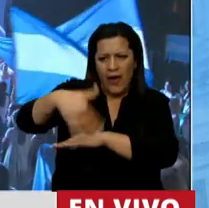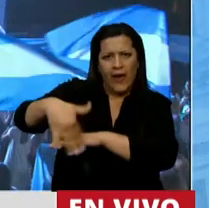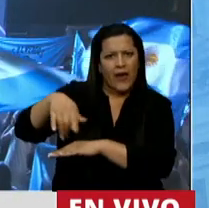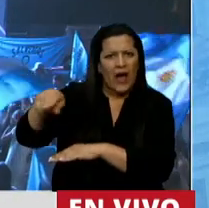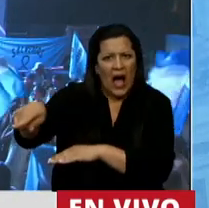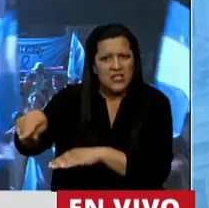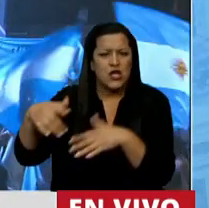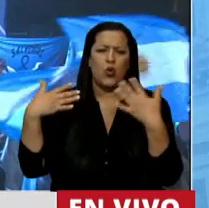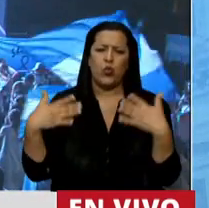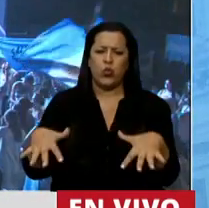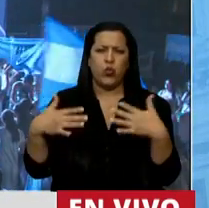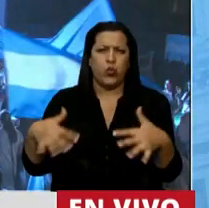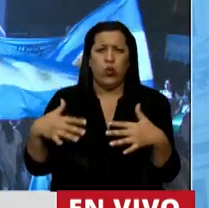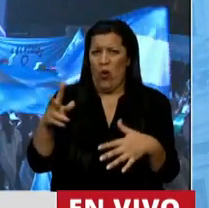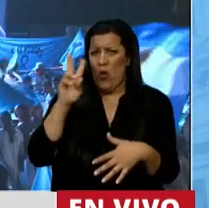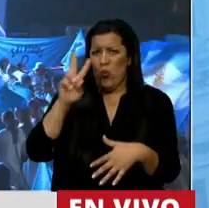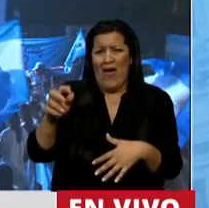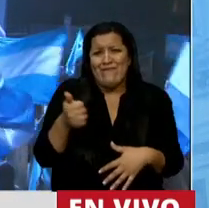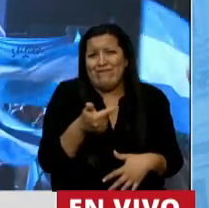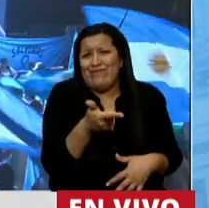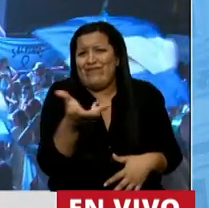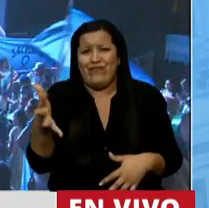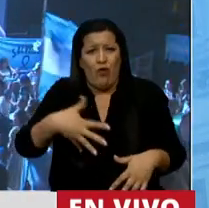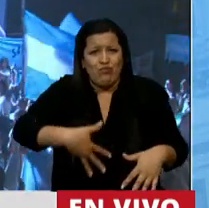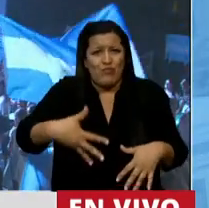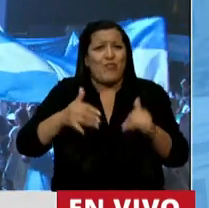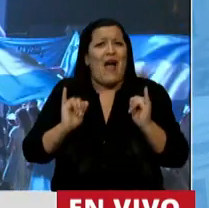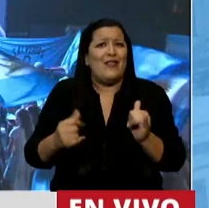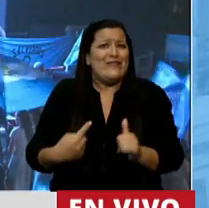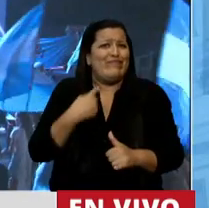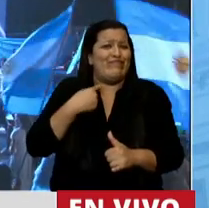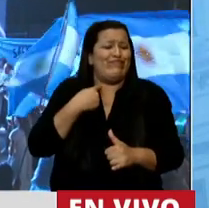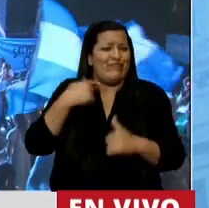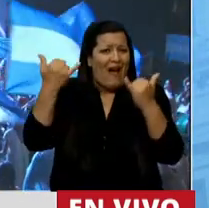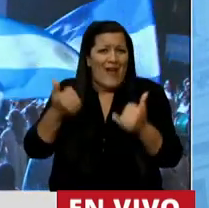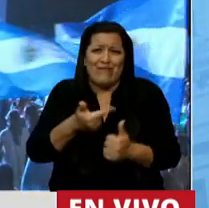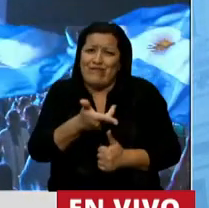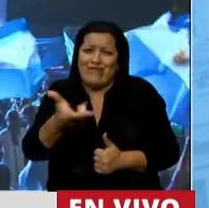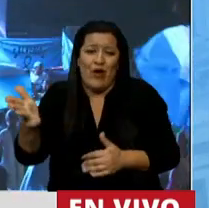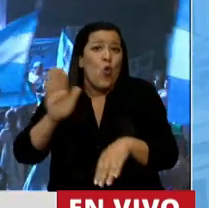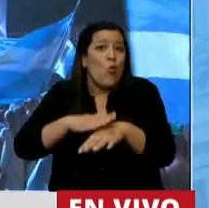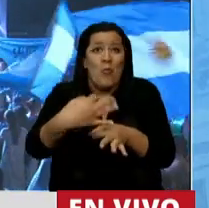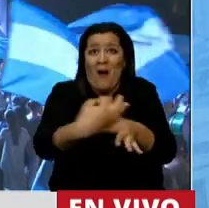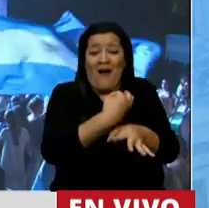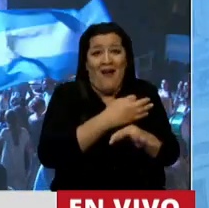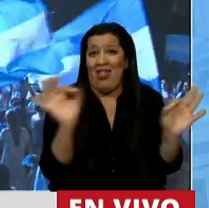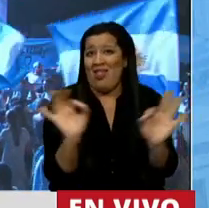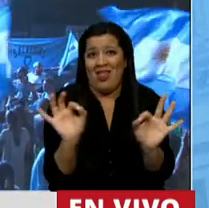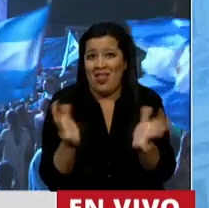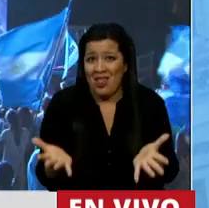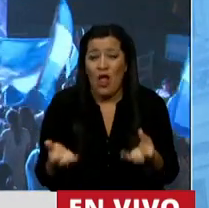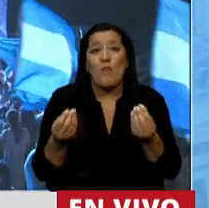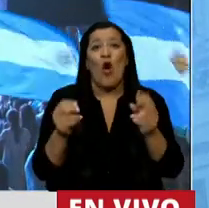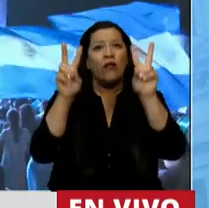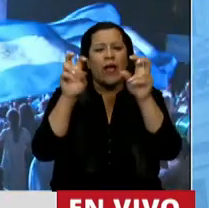devolviendo los números que tenemos y las altas tasas de embarazo adolescente no deseados, por ejemplo. ¿Por qué? Porque era